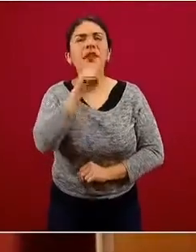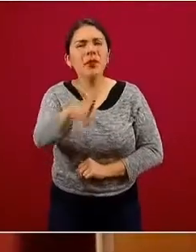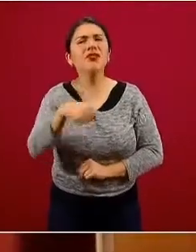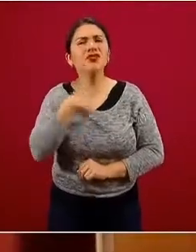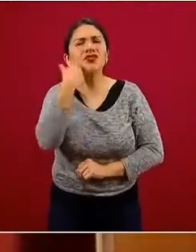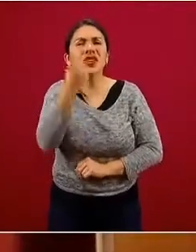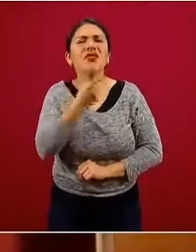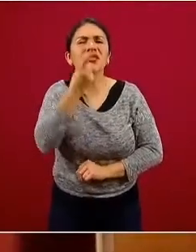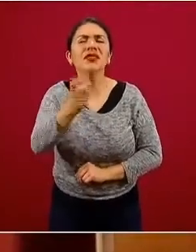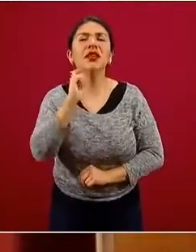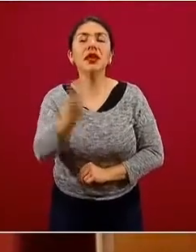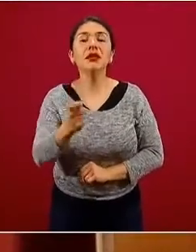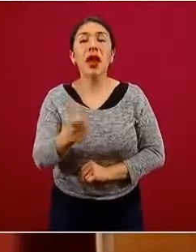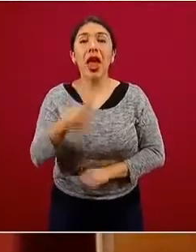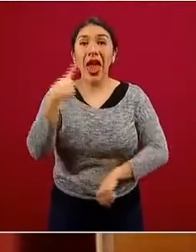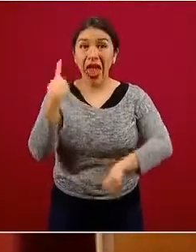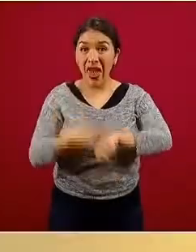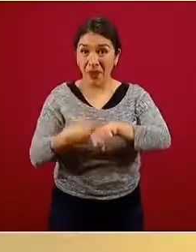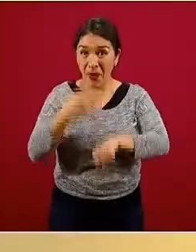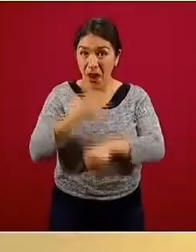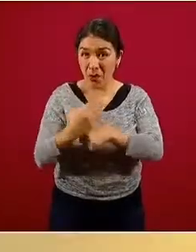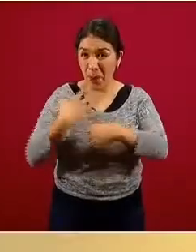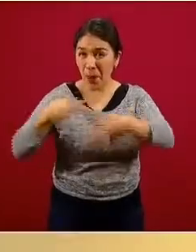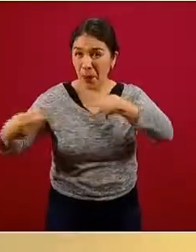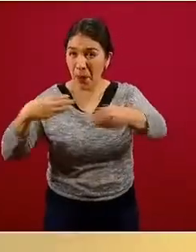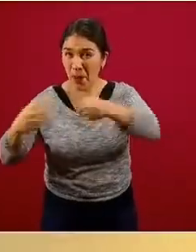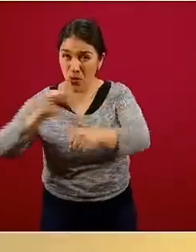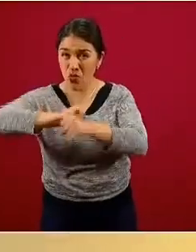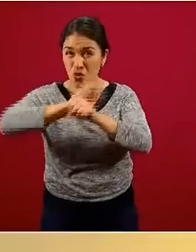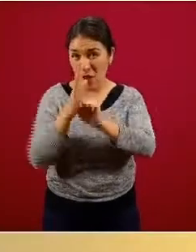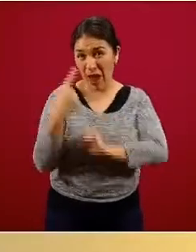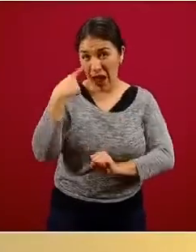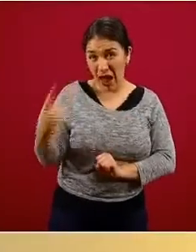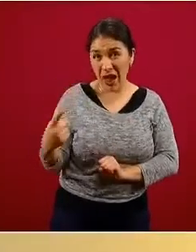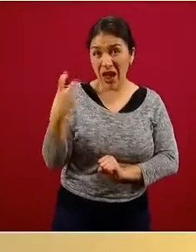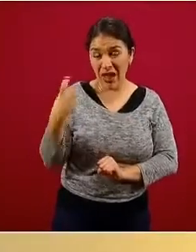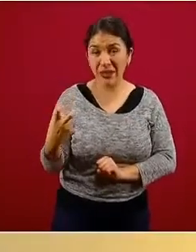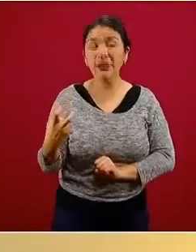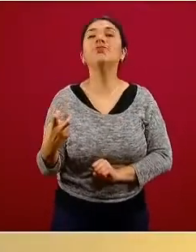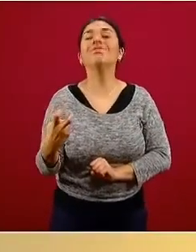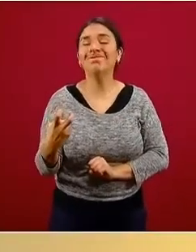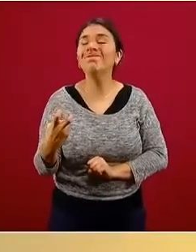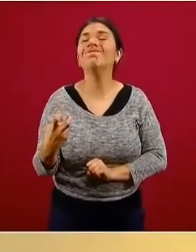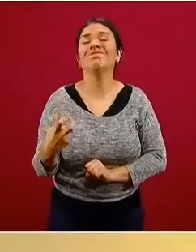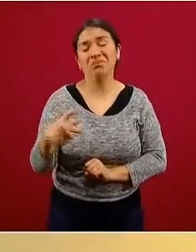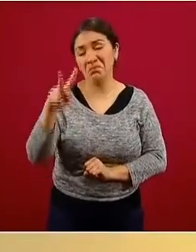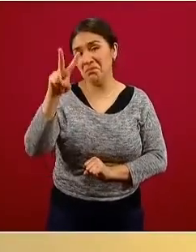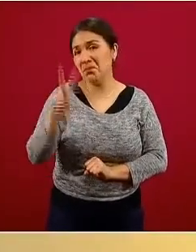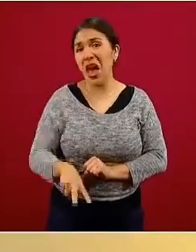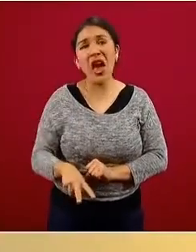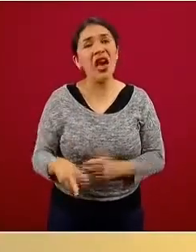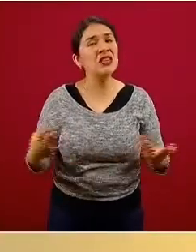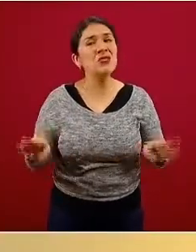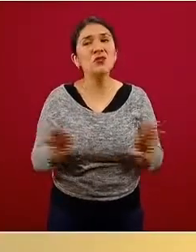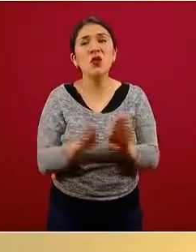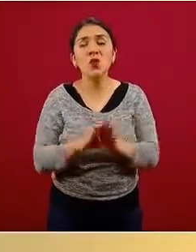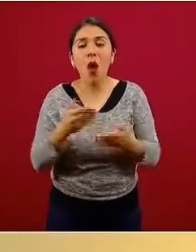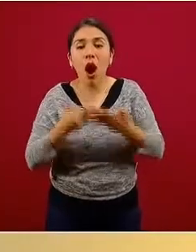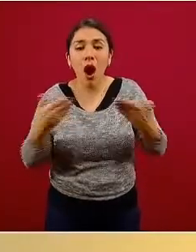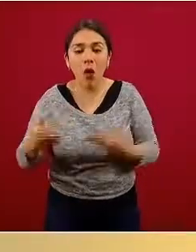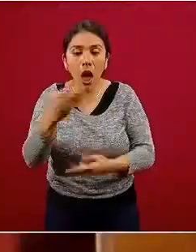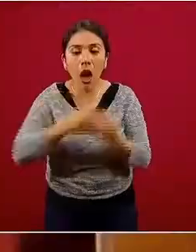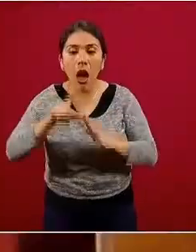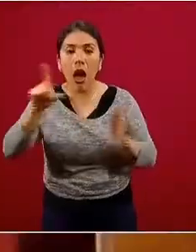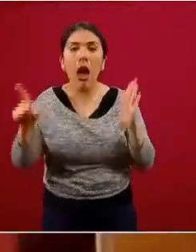quiero comentarles que la pandemia de coronavirus nos vino a despertar